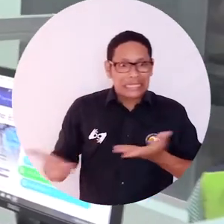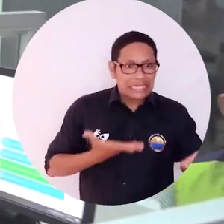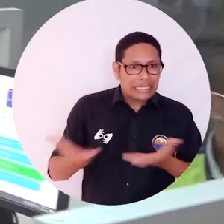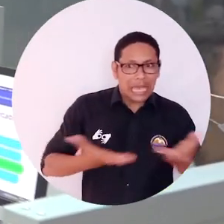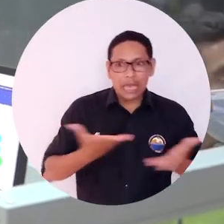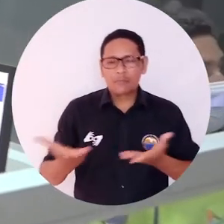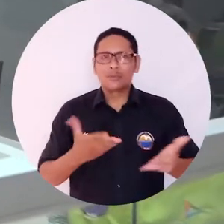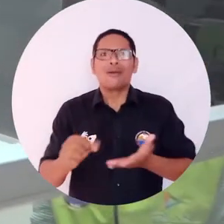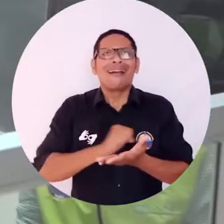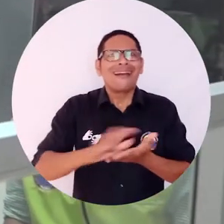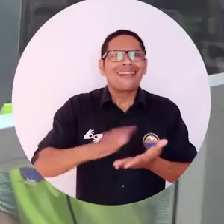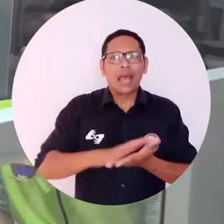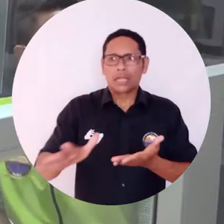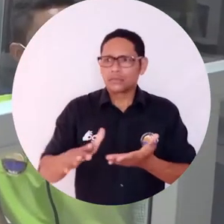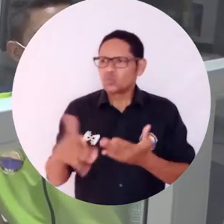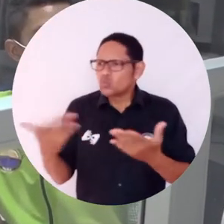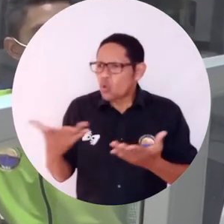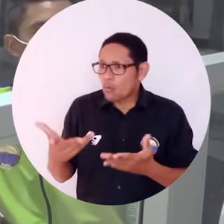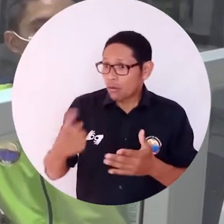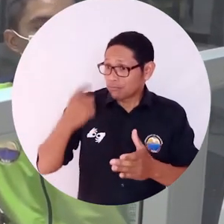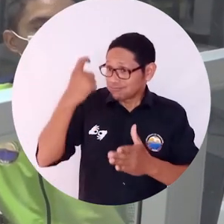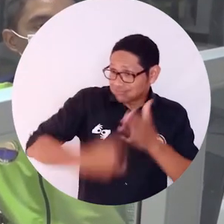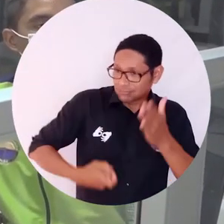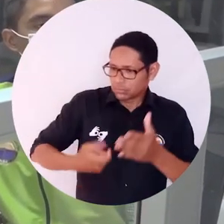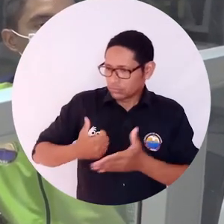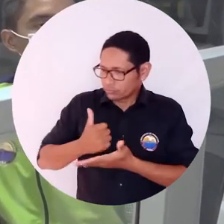gratuito a la comunidad.